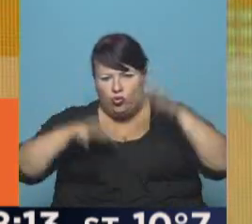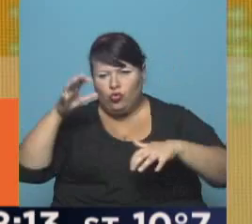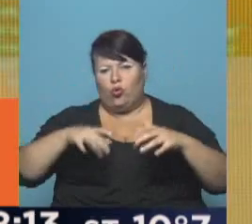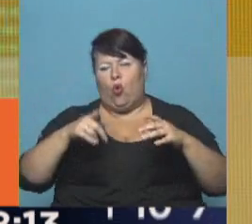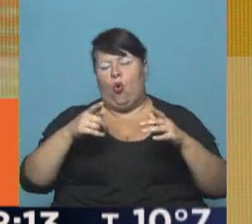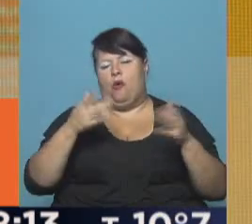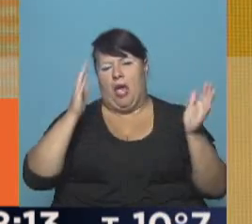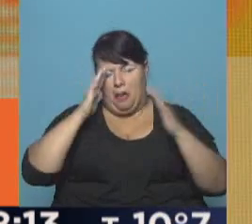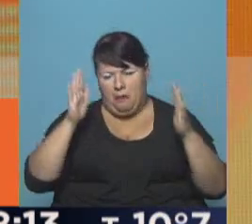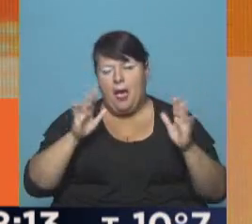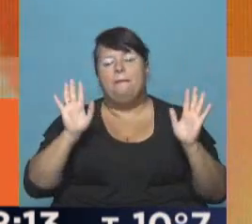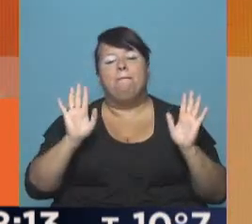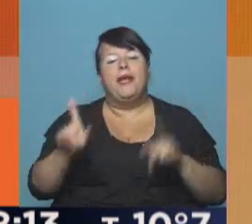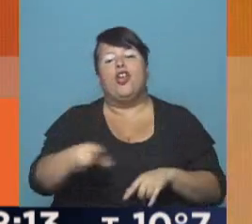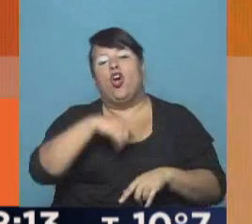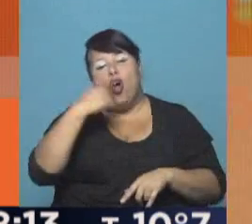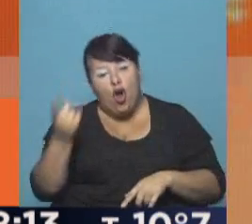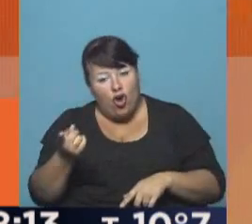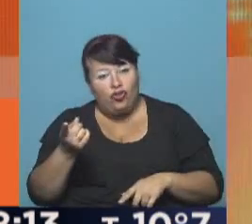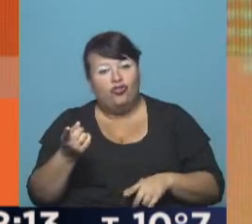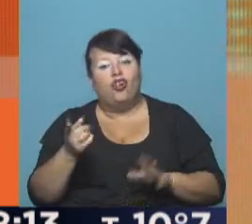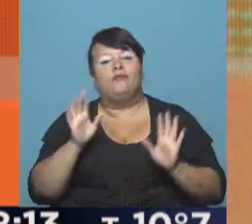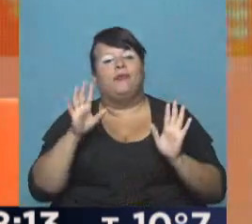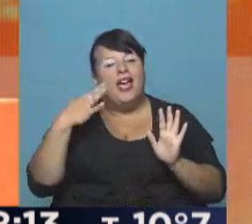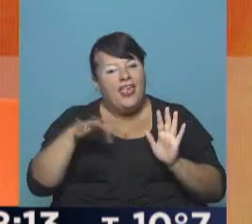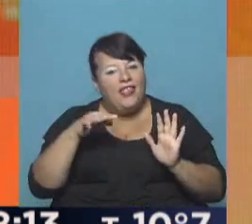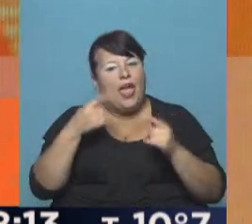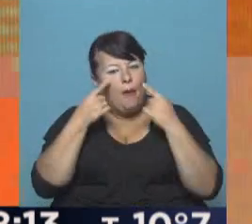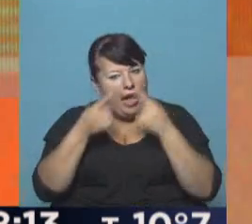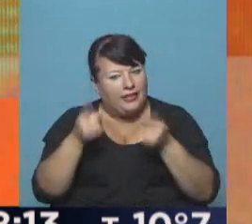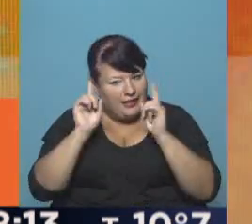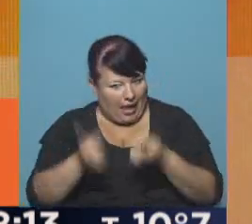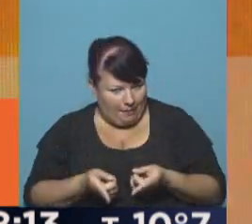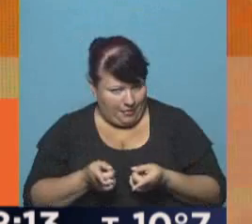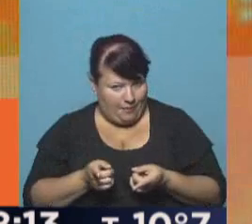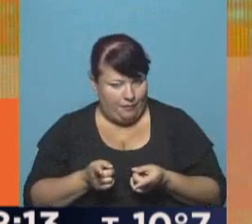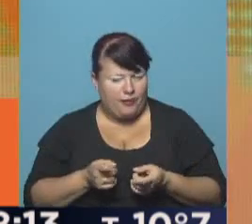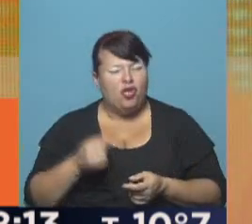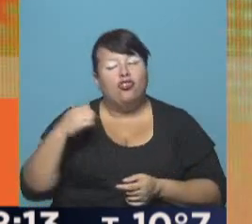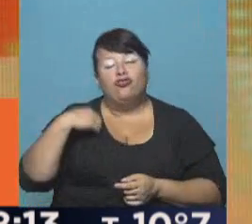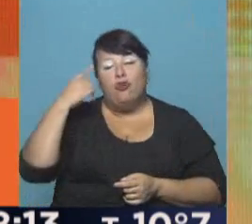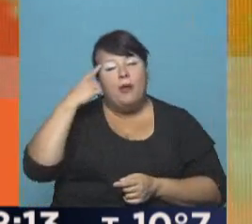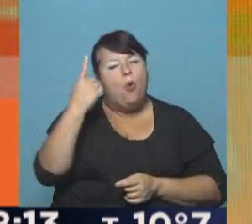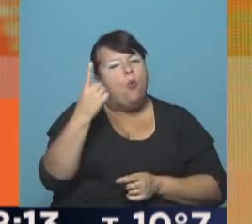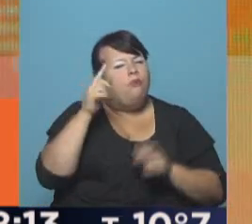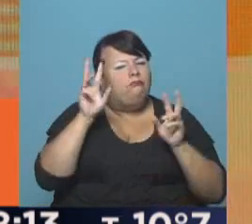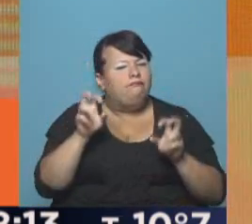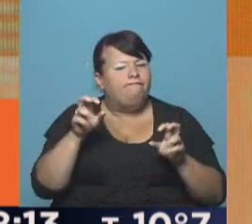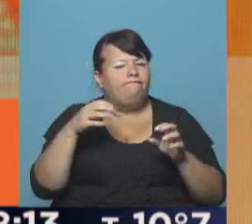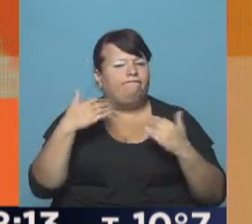intensas pero hay otros factores que no debemos dejar de tener en cuenta yo creo que uno de los factores